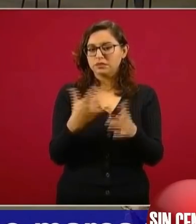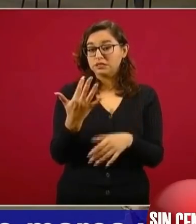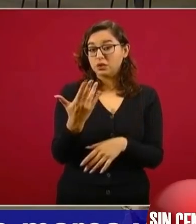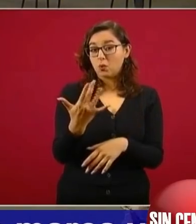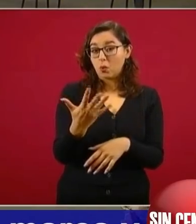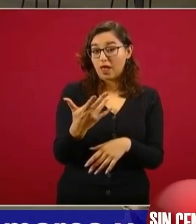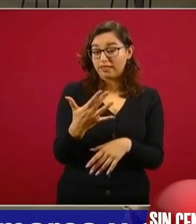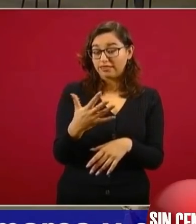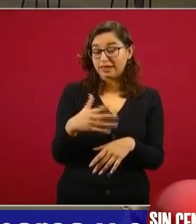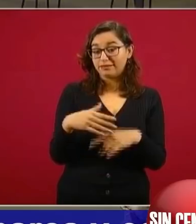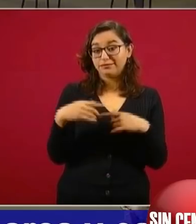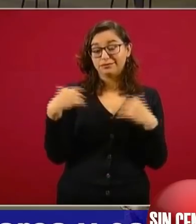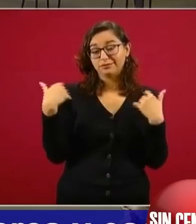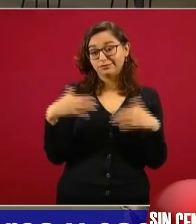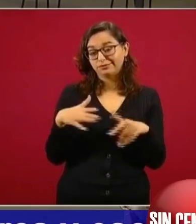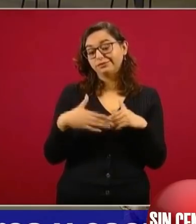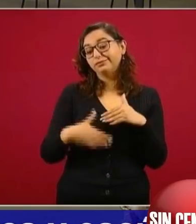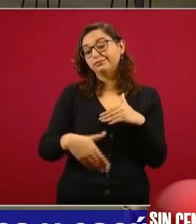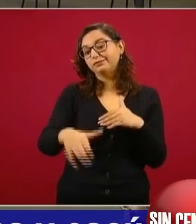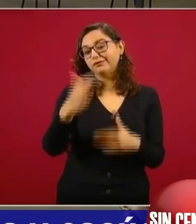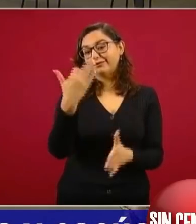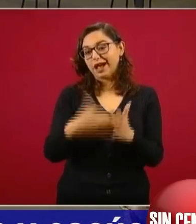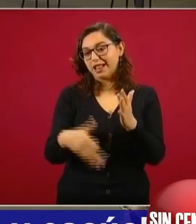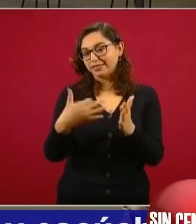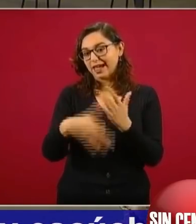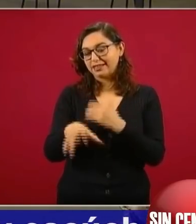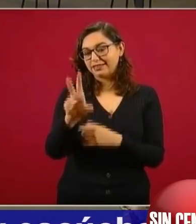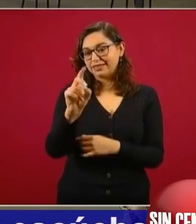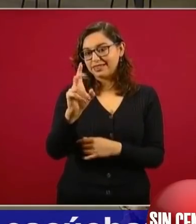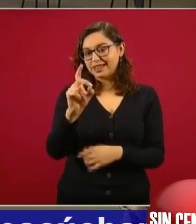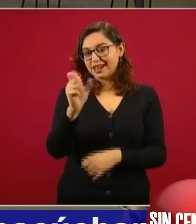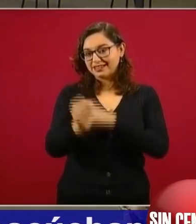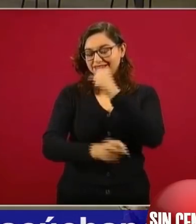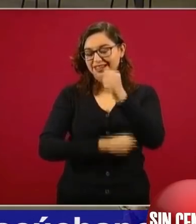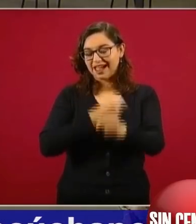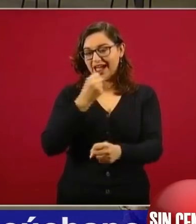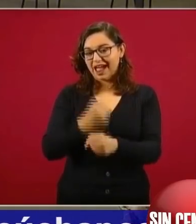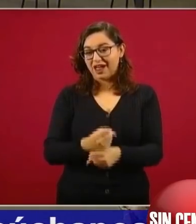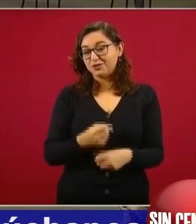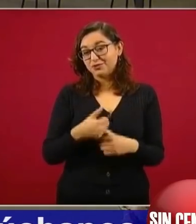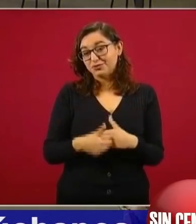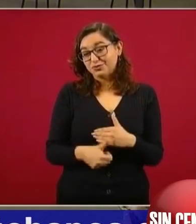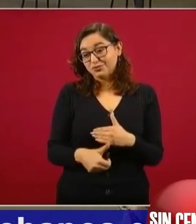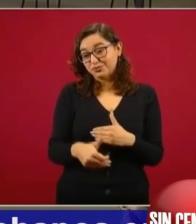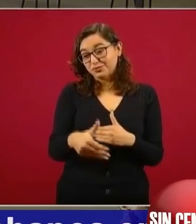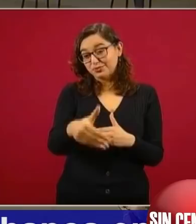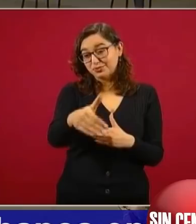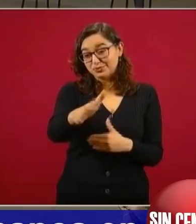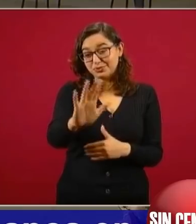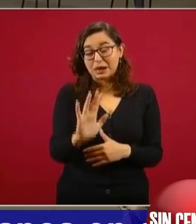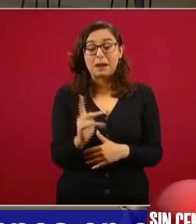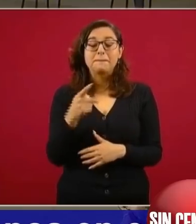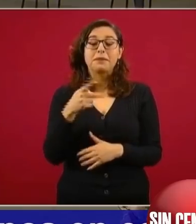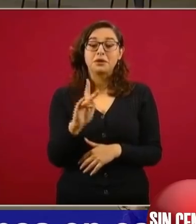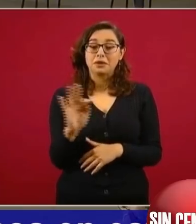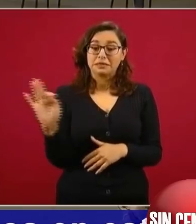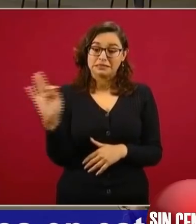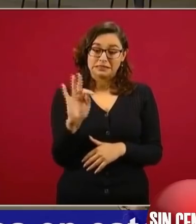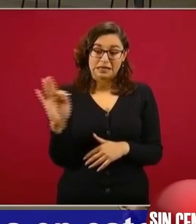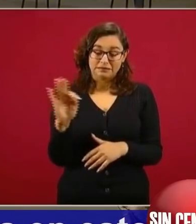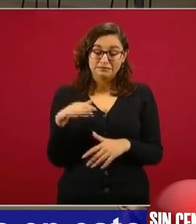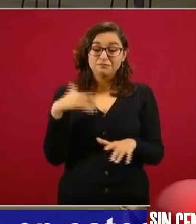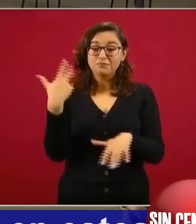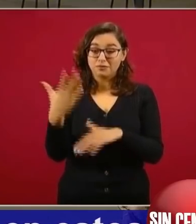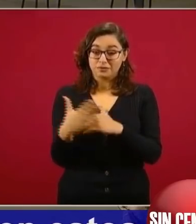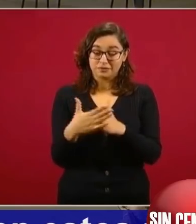2050, 30 años de distancia del día de hoy, digamos, a donde se